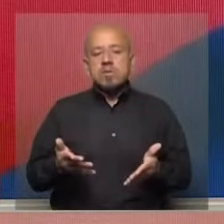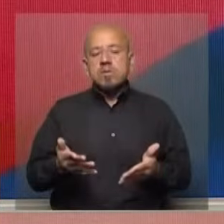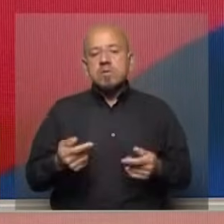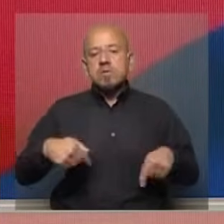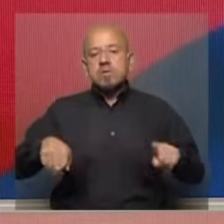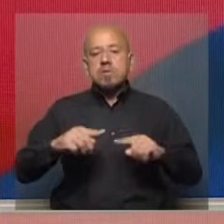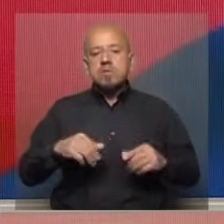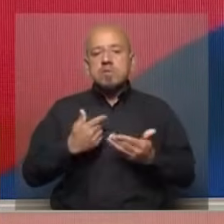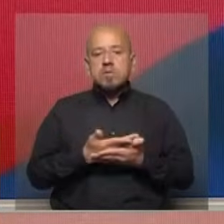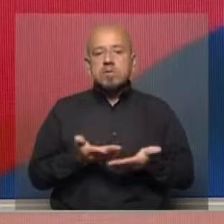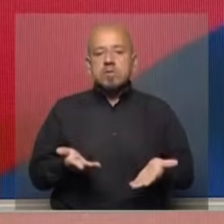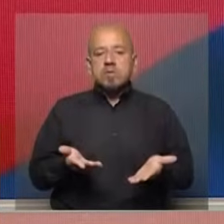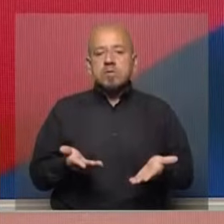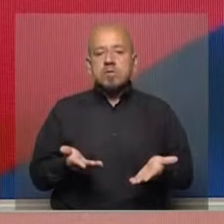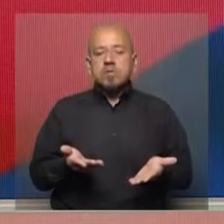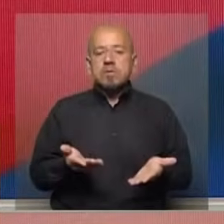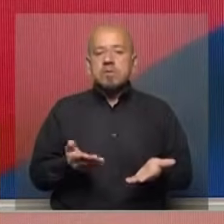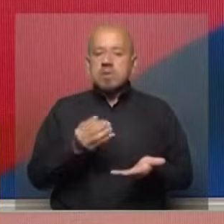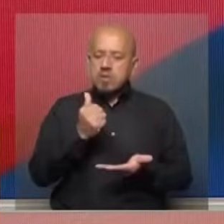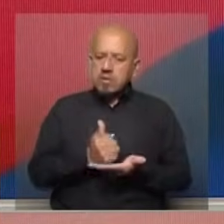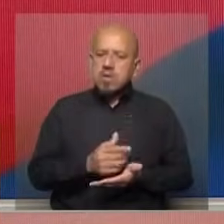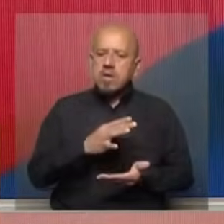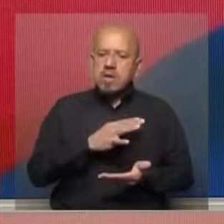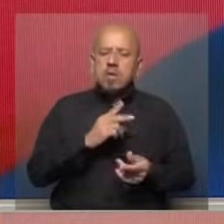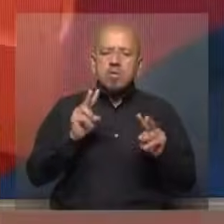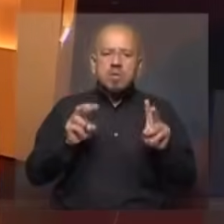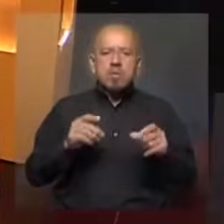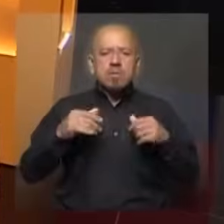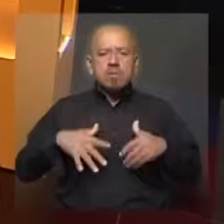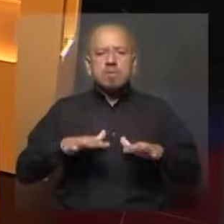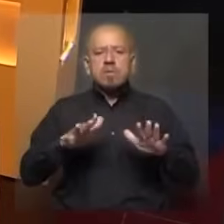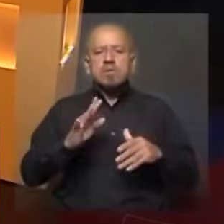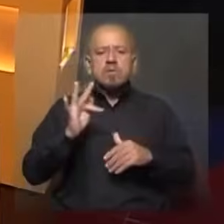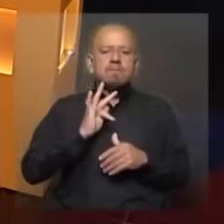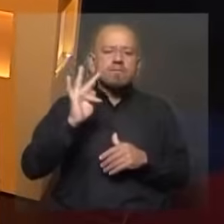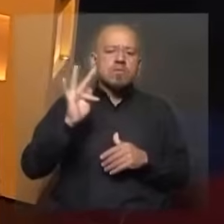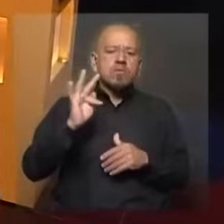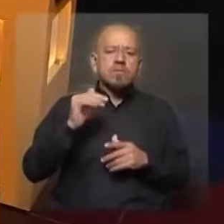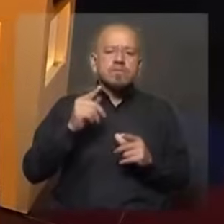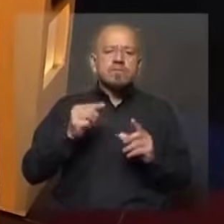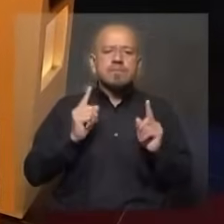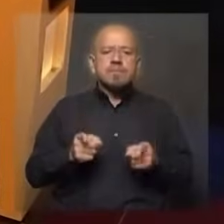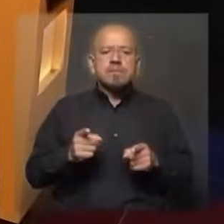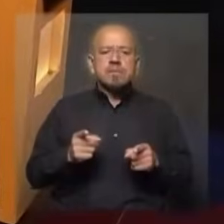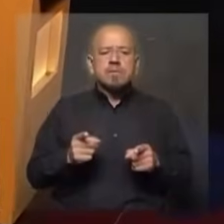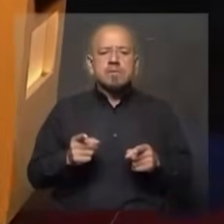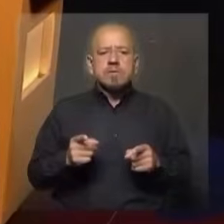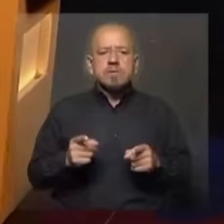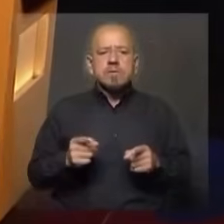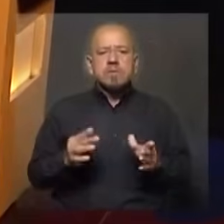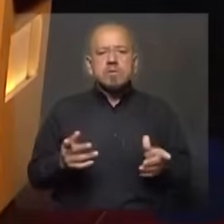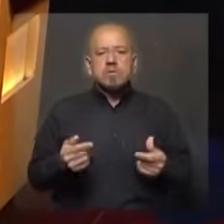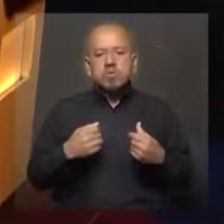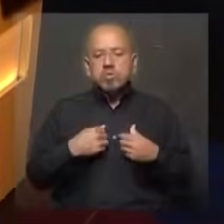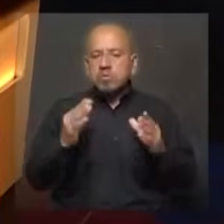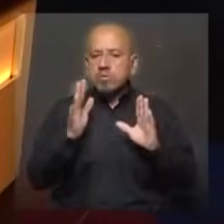en la presencia territorial, ¿verdad? Hay un tema para prepararse el futuro también de inmediatez. Nosotros